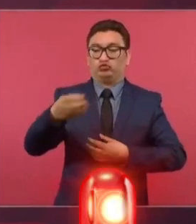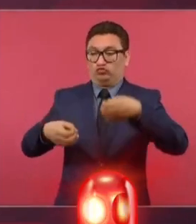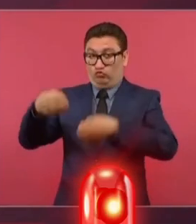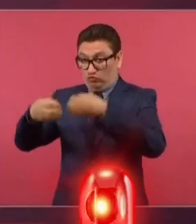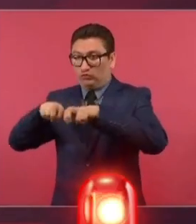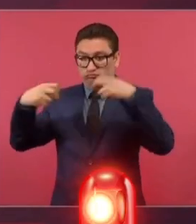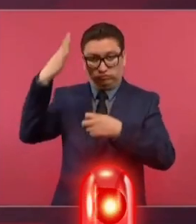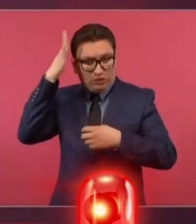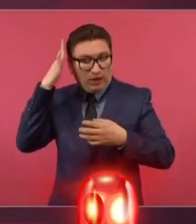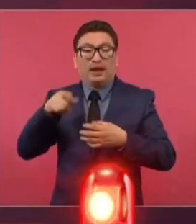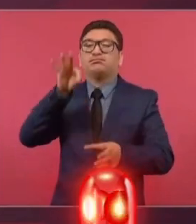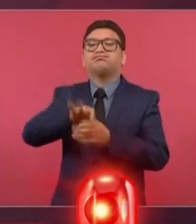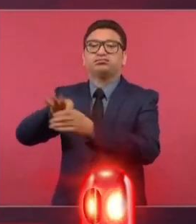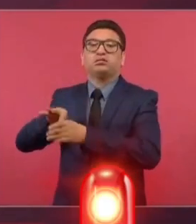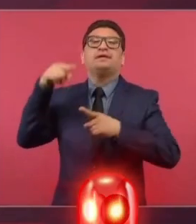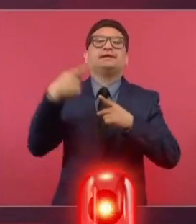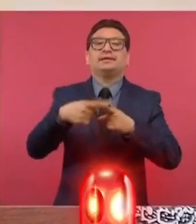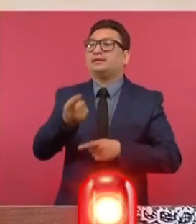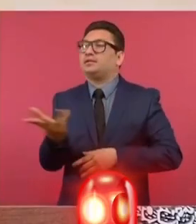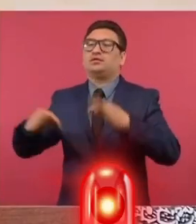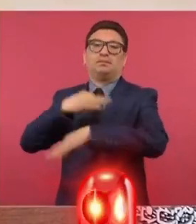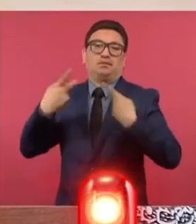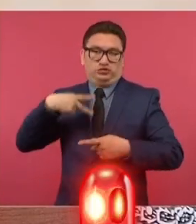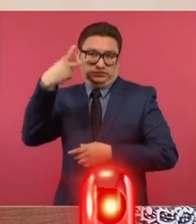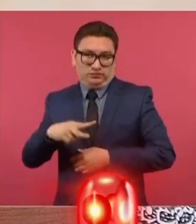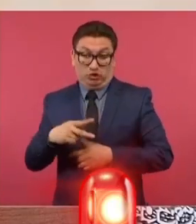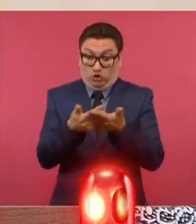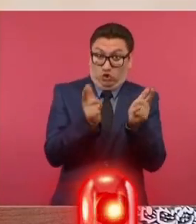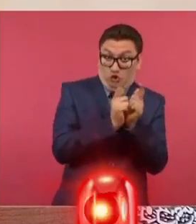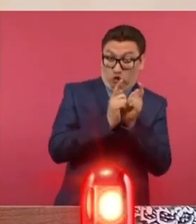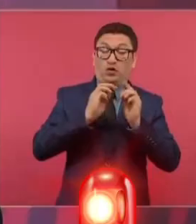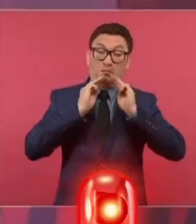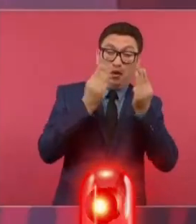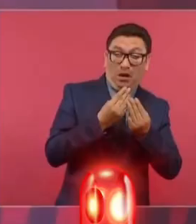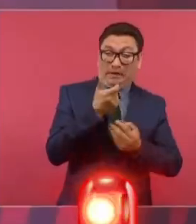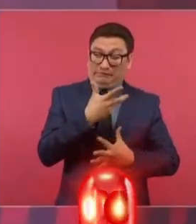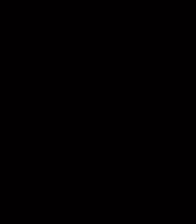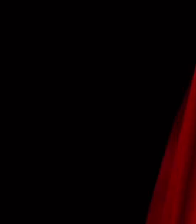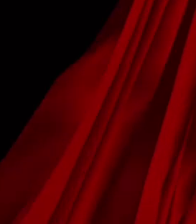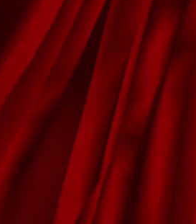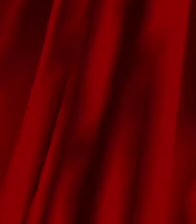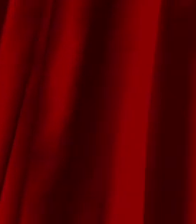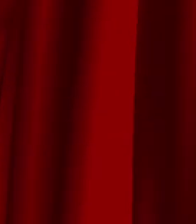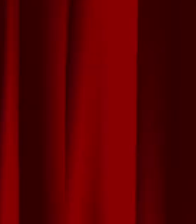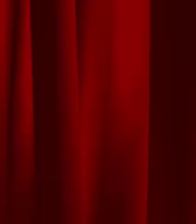y ministros, que los elige el pueblo y no la mafia del poder económico y del poder político.